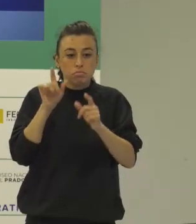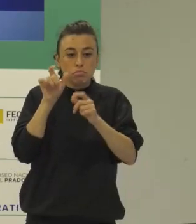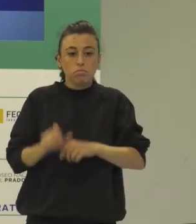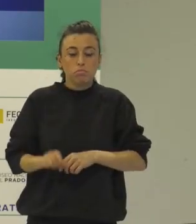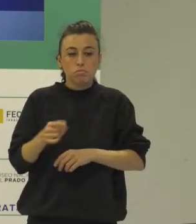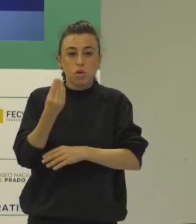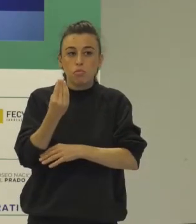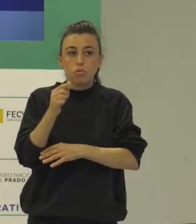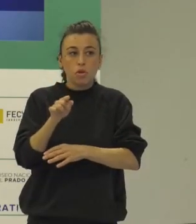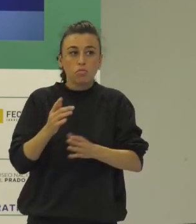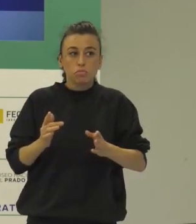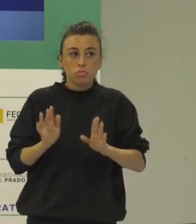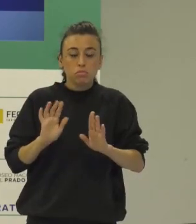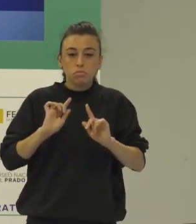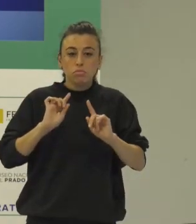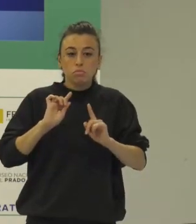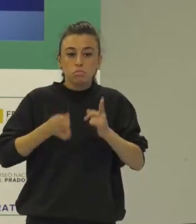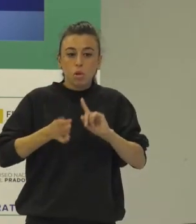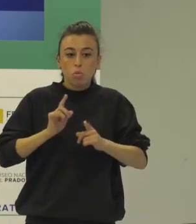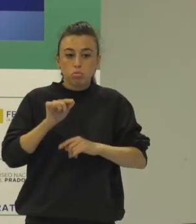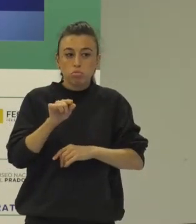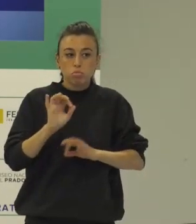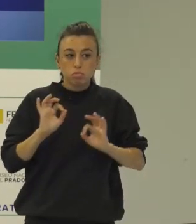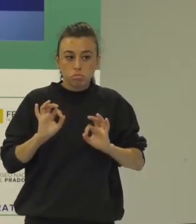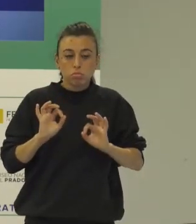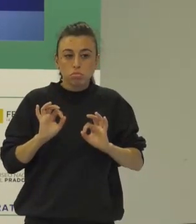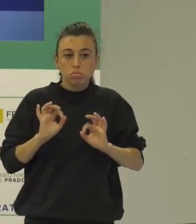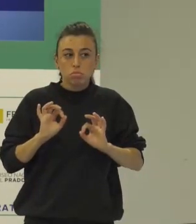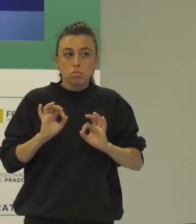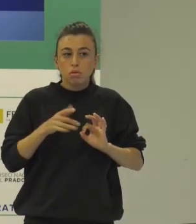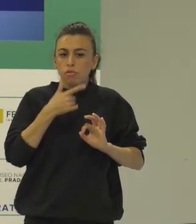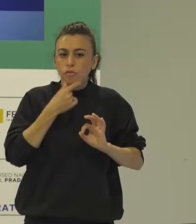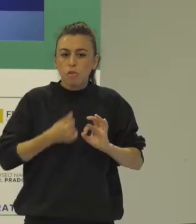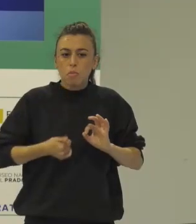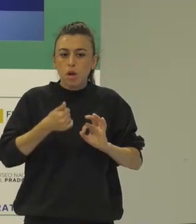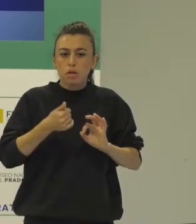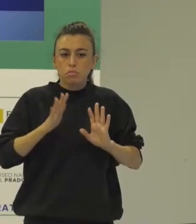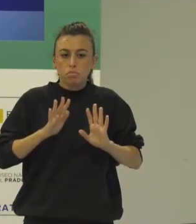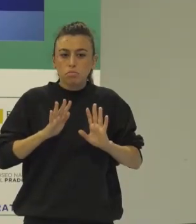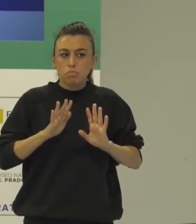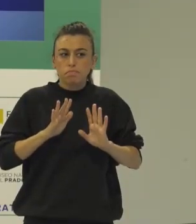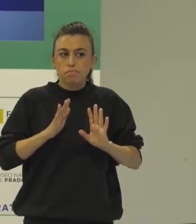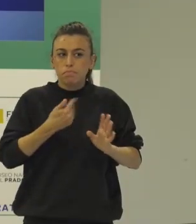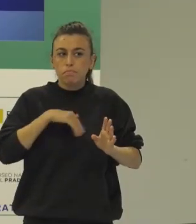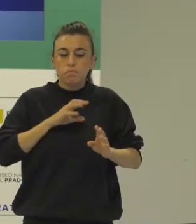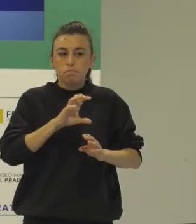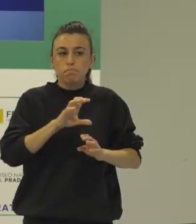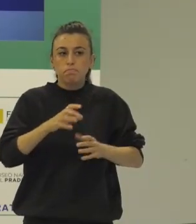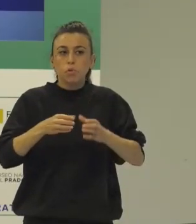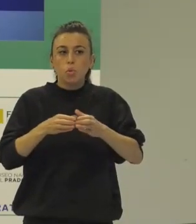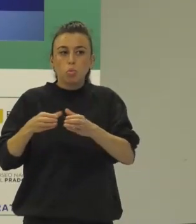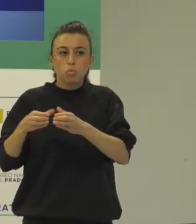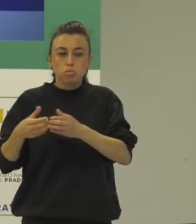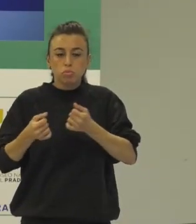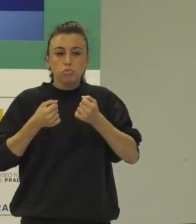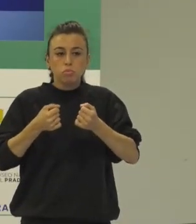encarna, digamos, una dictadura, es mucho más fácil. En Guatemala lo que ocurre es que hay grupos de poder tradicionales, oligarquías